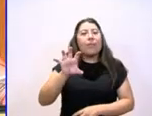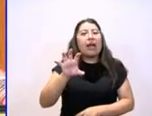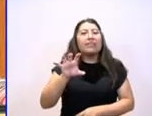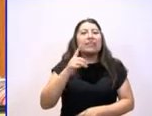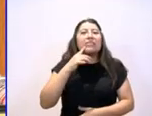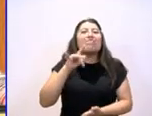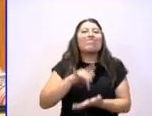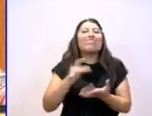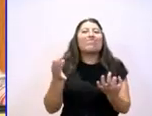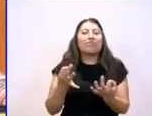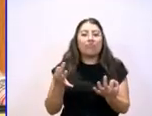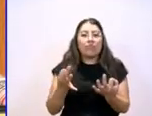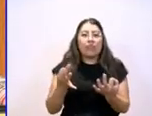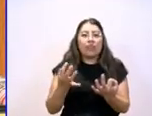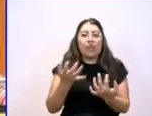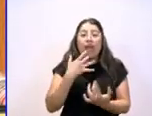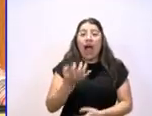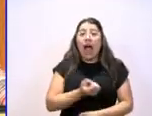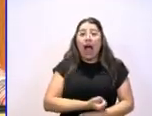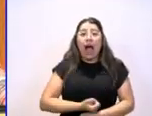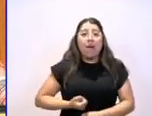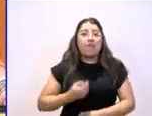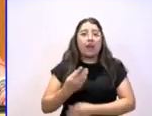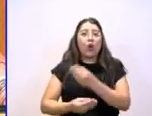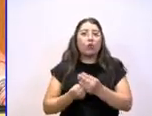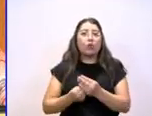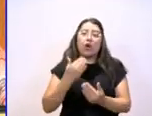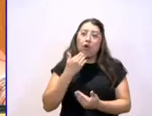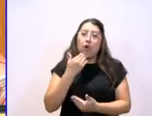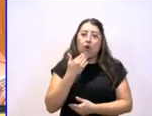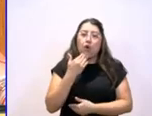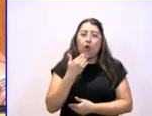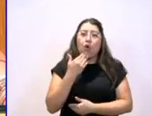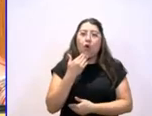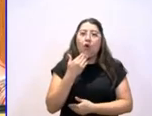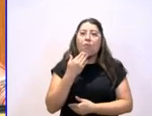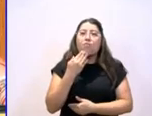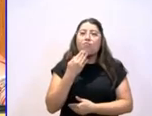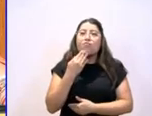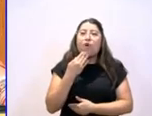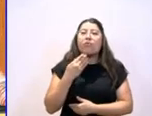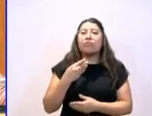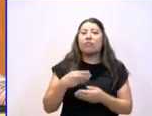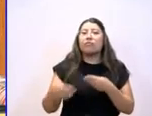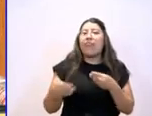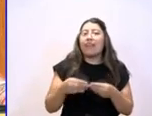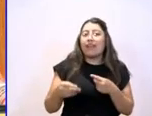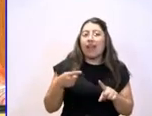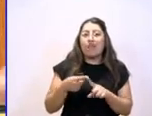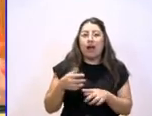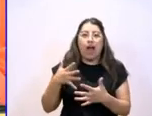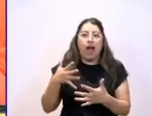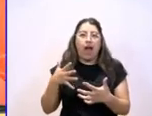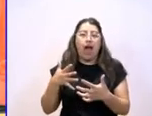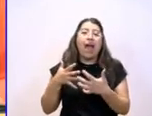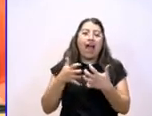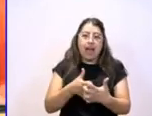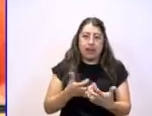está utilizando el hambre como arma de guerra? ¿Qué está ocurriendo? Pues bien, señora